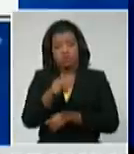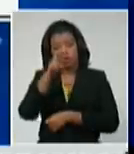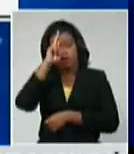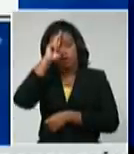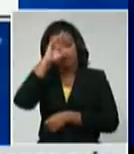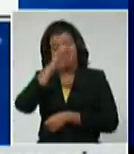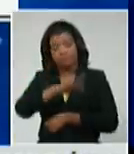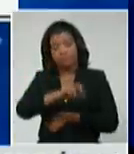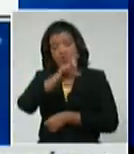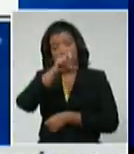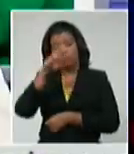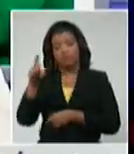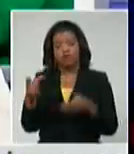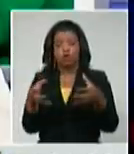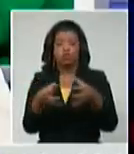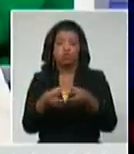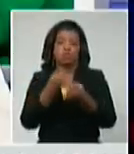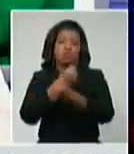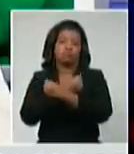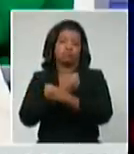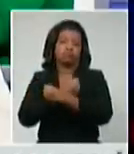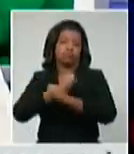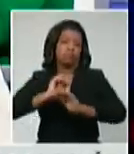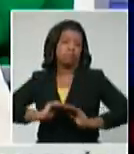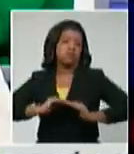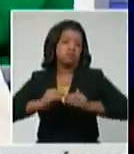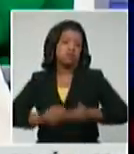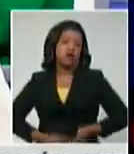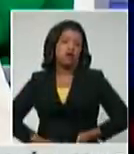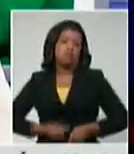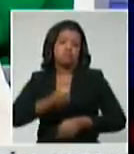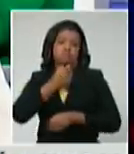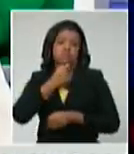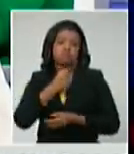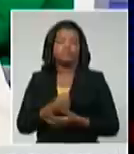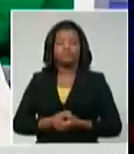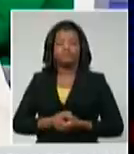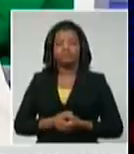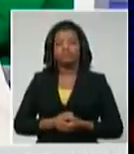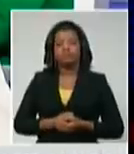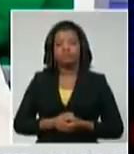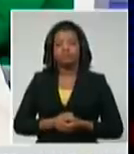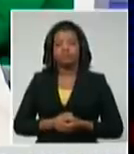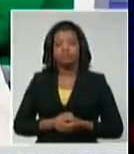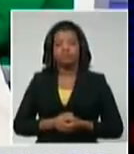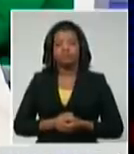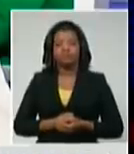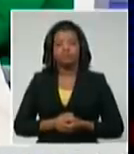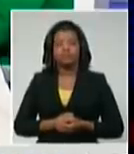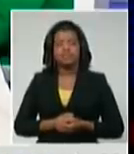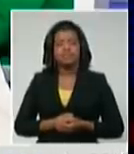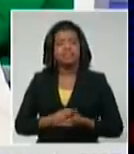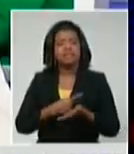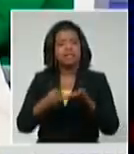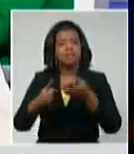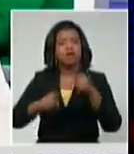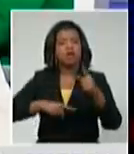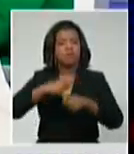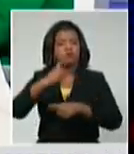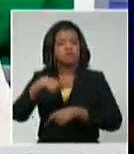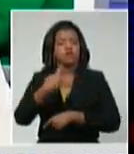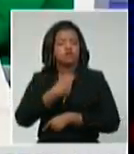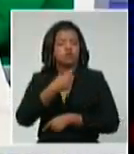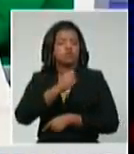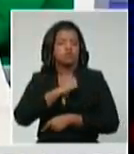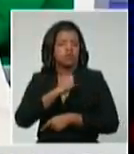los grupos de riesgo. No quisimos traer ahora, porque lo presentamos la semana que viene, la próxima lo traeremos,